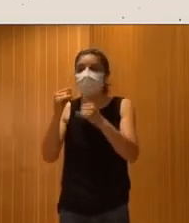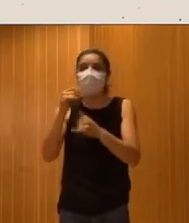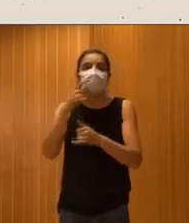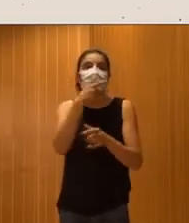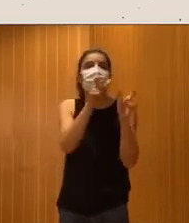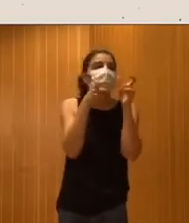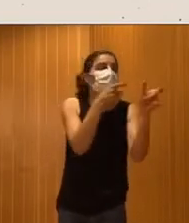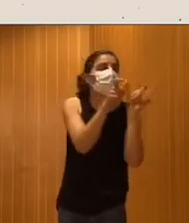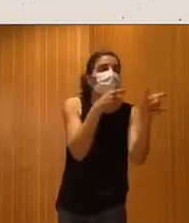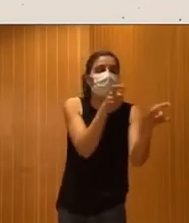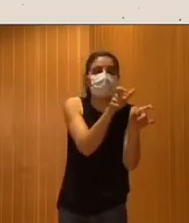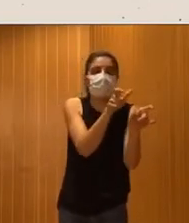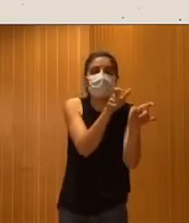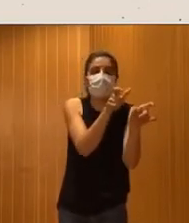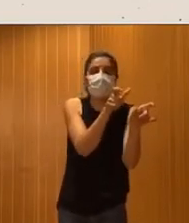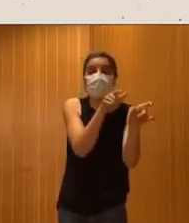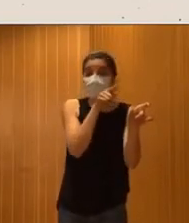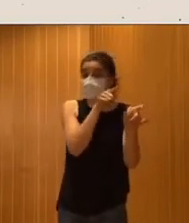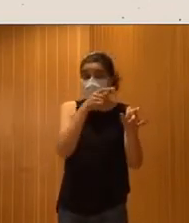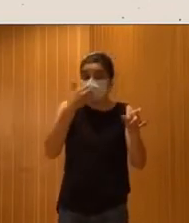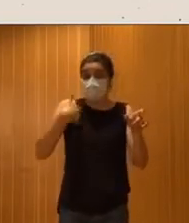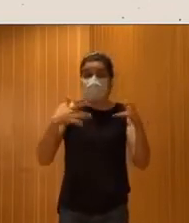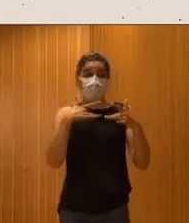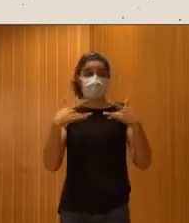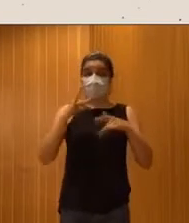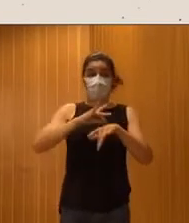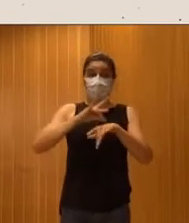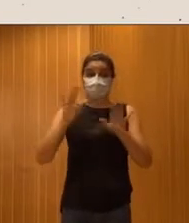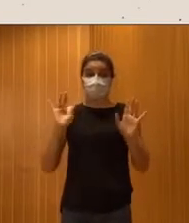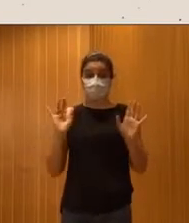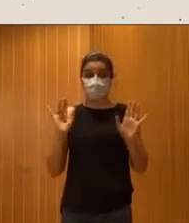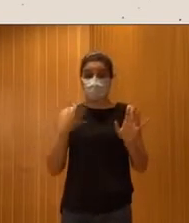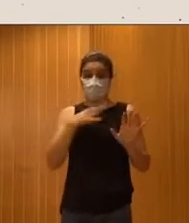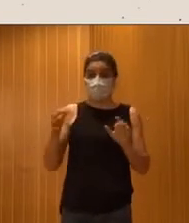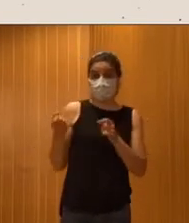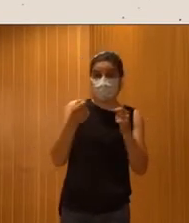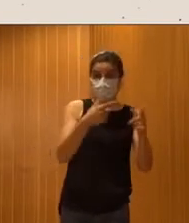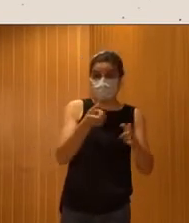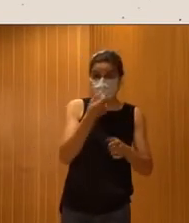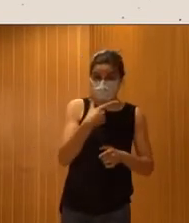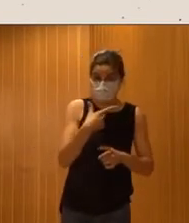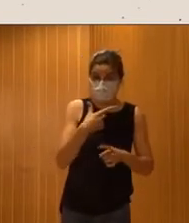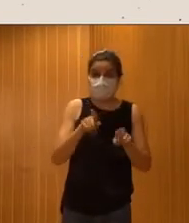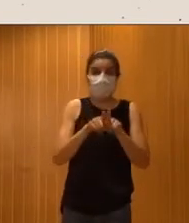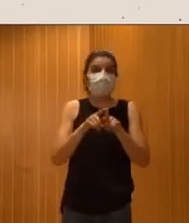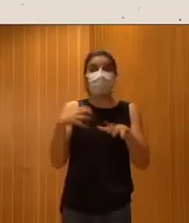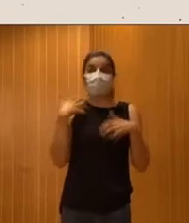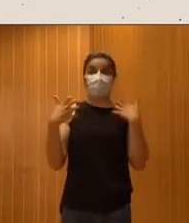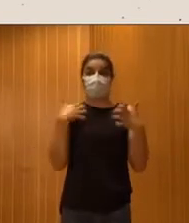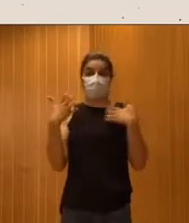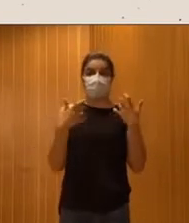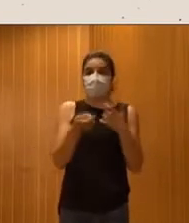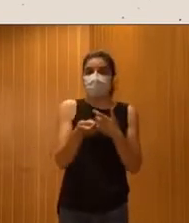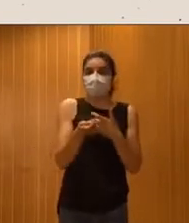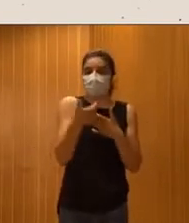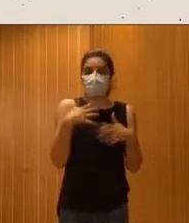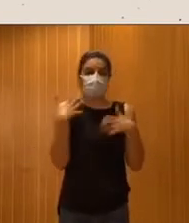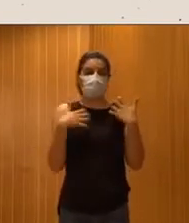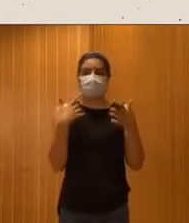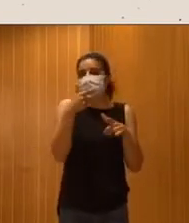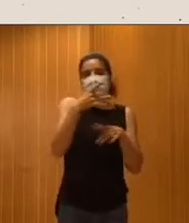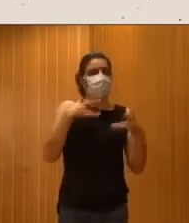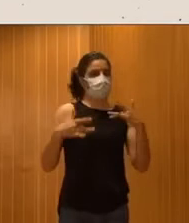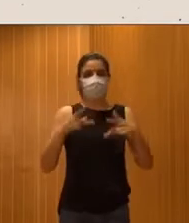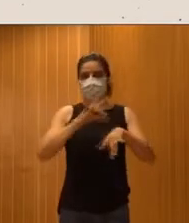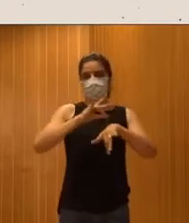ser mal hablado. Y yo qué sé, cualquier cosa que pueda ser un poco molesta, pues podría ser